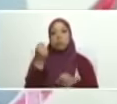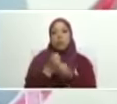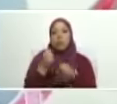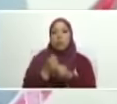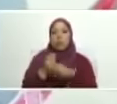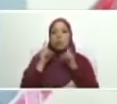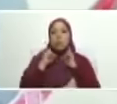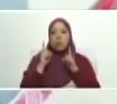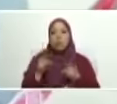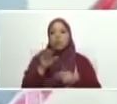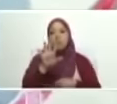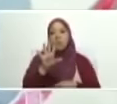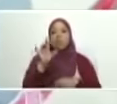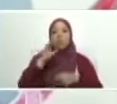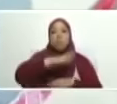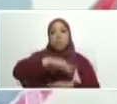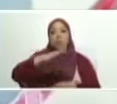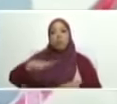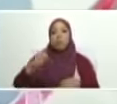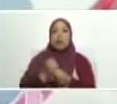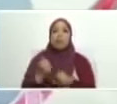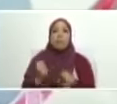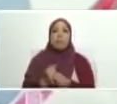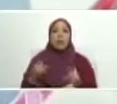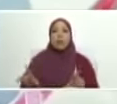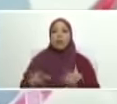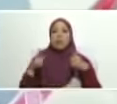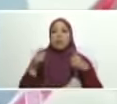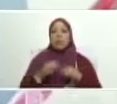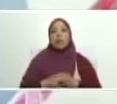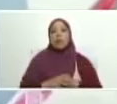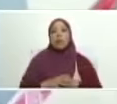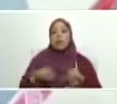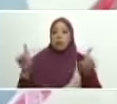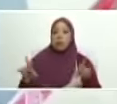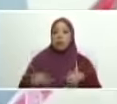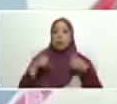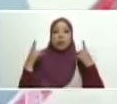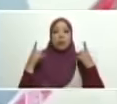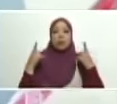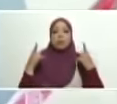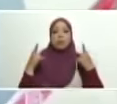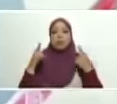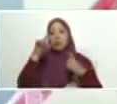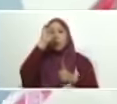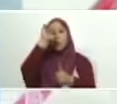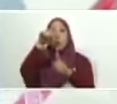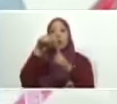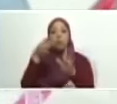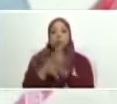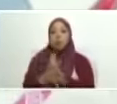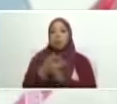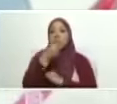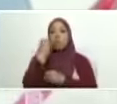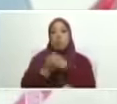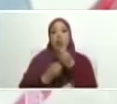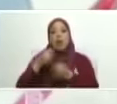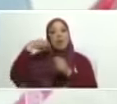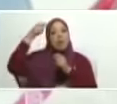bulevar, la cinta costera de La Guaira Occidental. Vamos a ver el